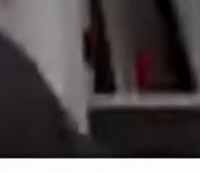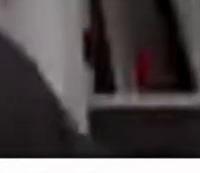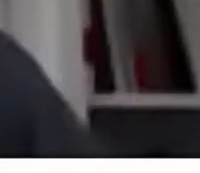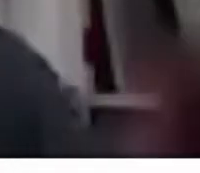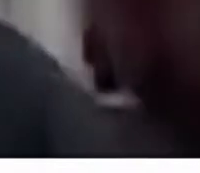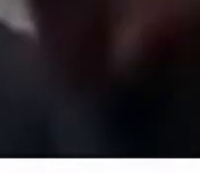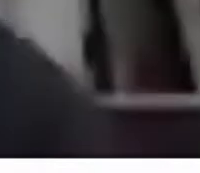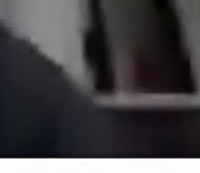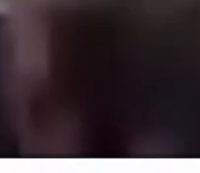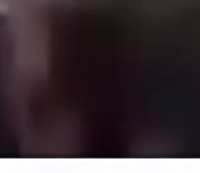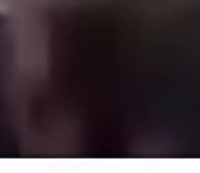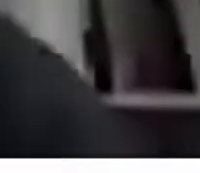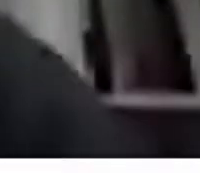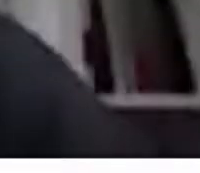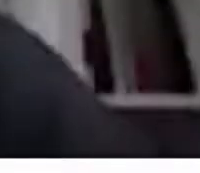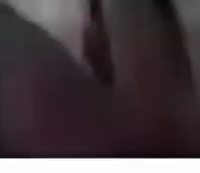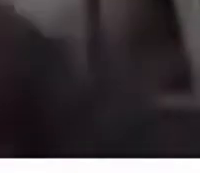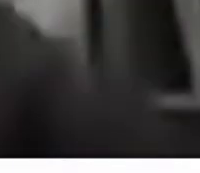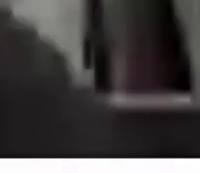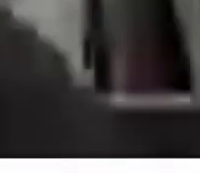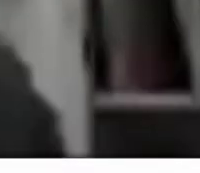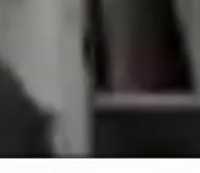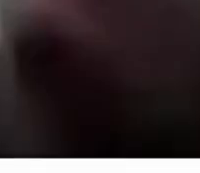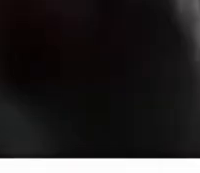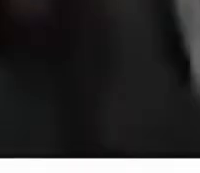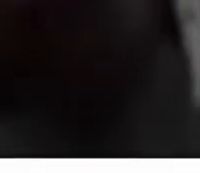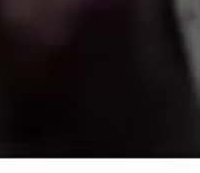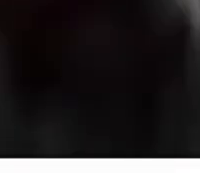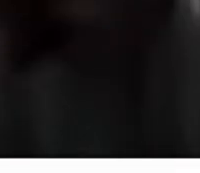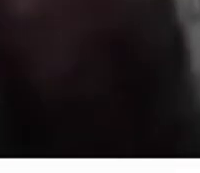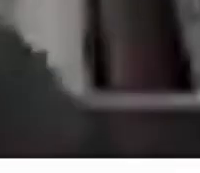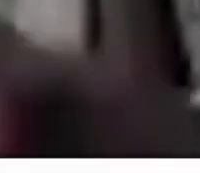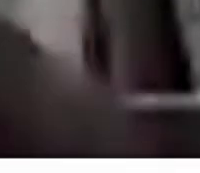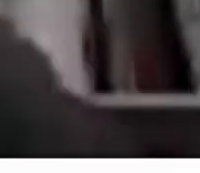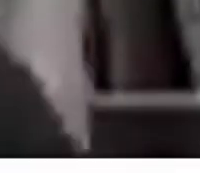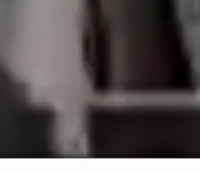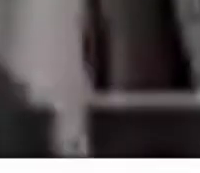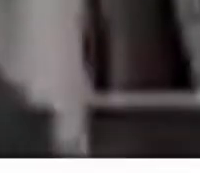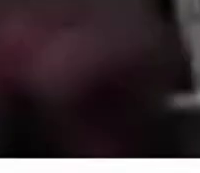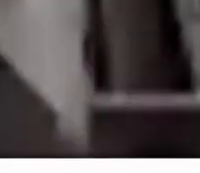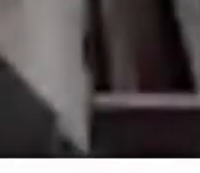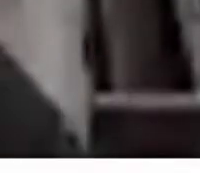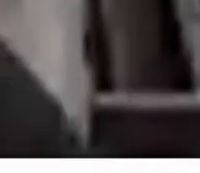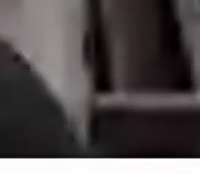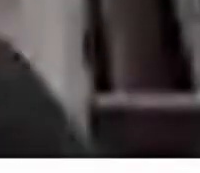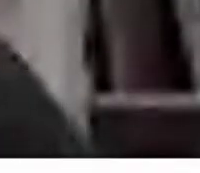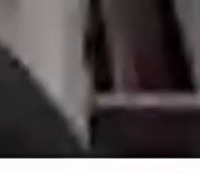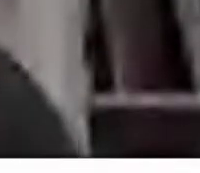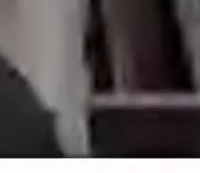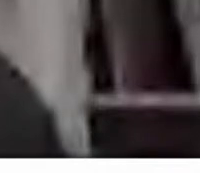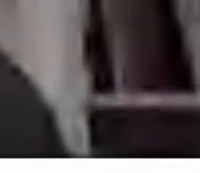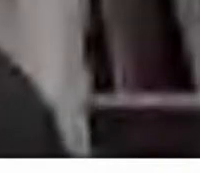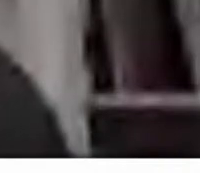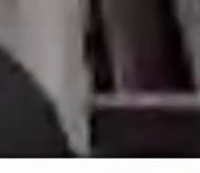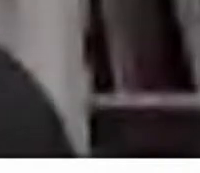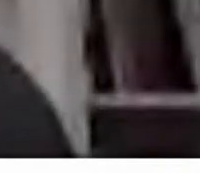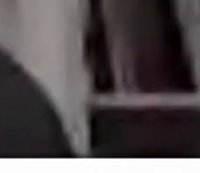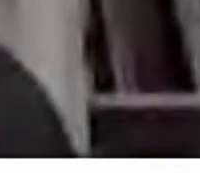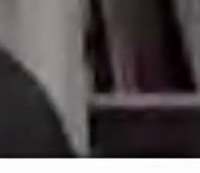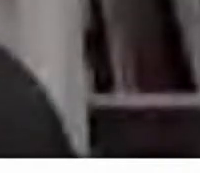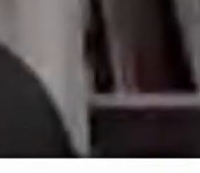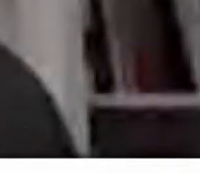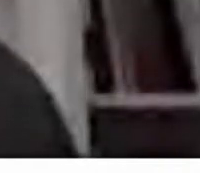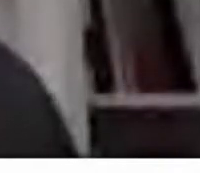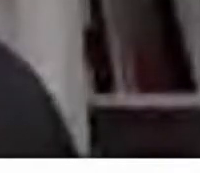con grandes formadores de opinión, los grandes formadores de precios, que sí son de muchos de capitales